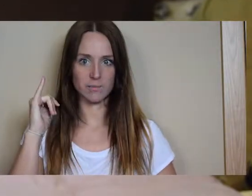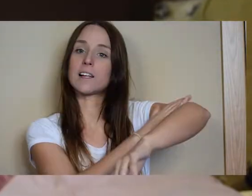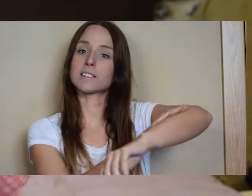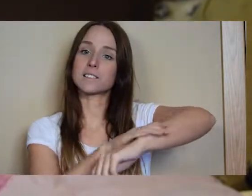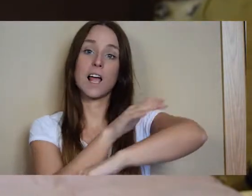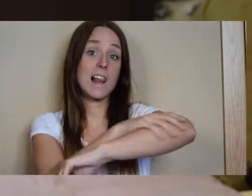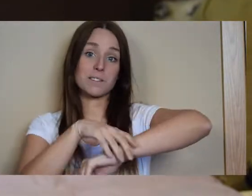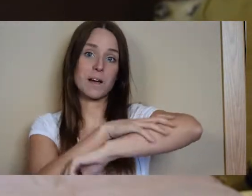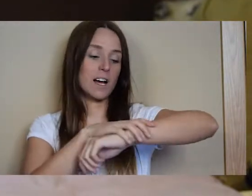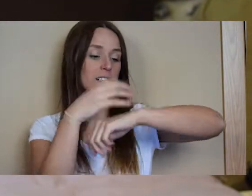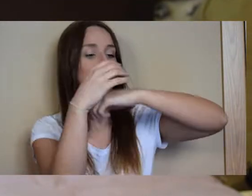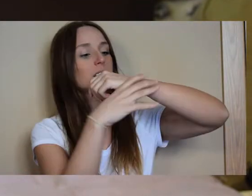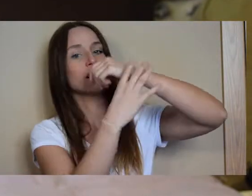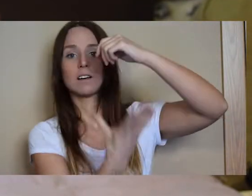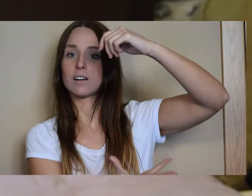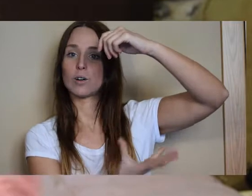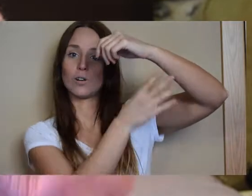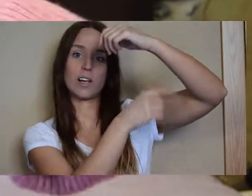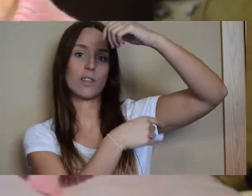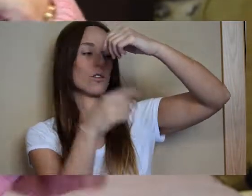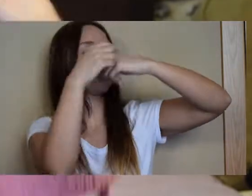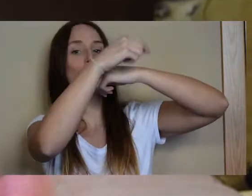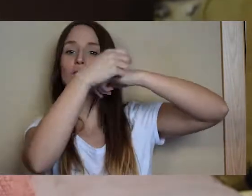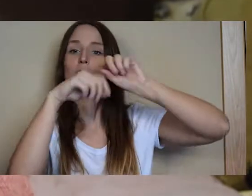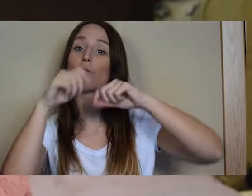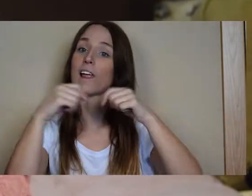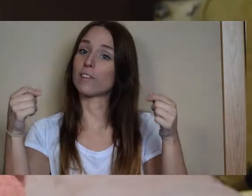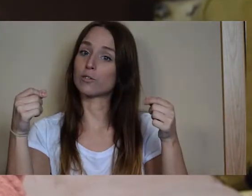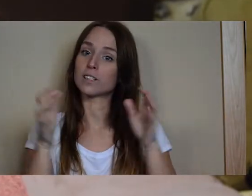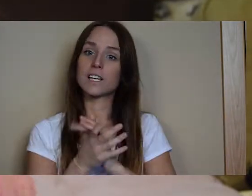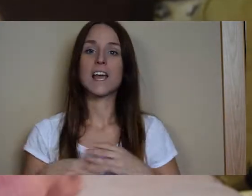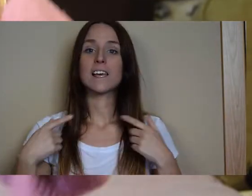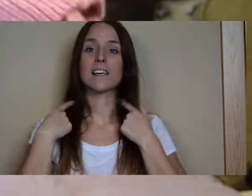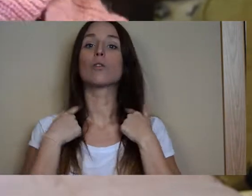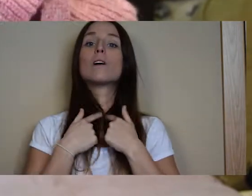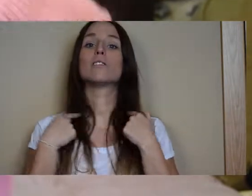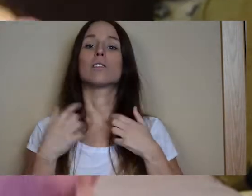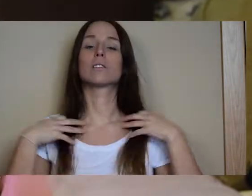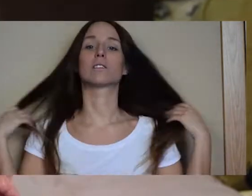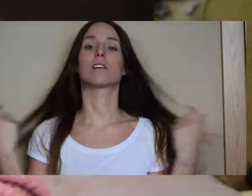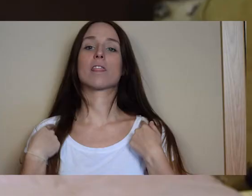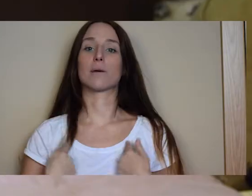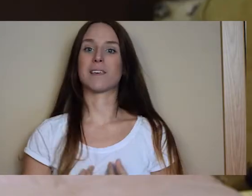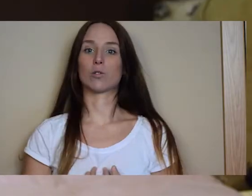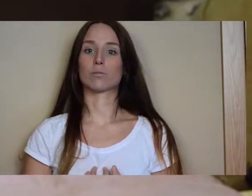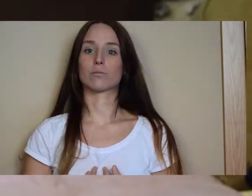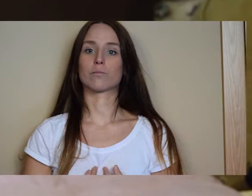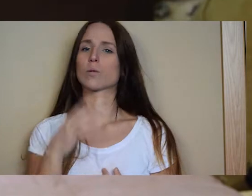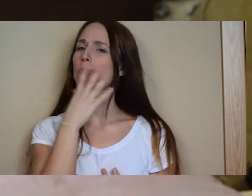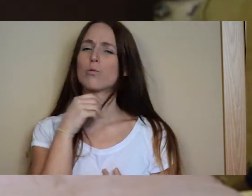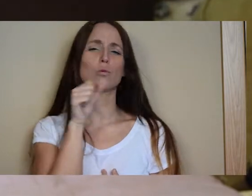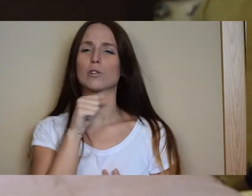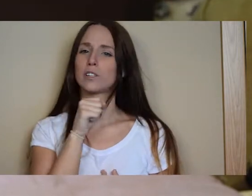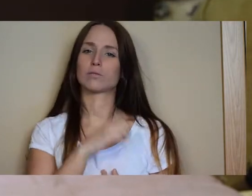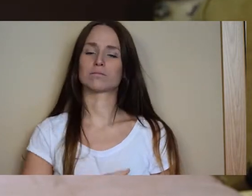tiene los lacitos, una aberturita en este lado y nada, es de pico, es súper bonito, queda súper bien. Os voy a enseñar